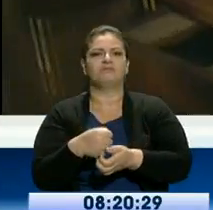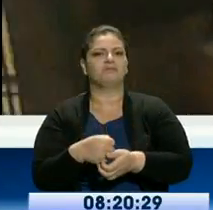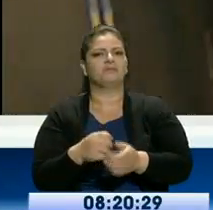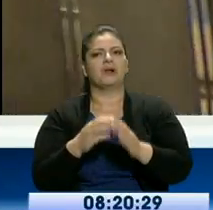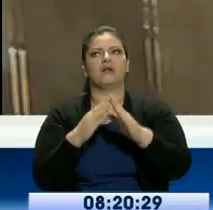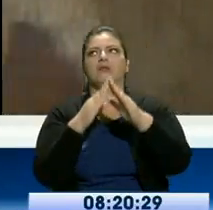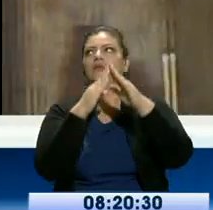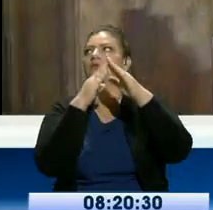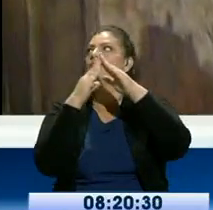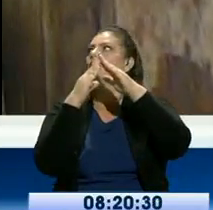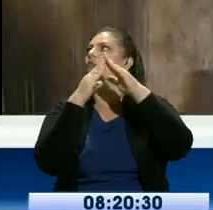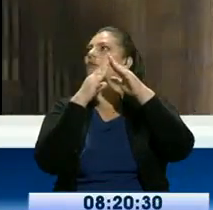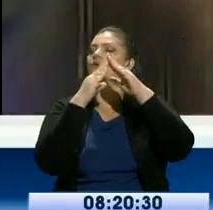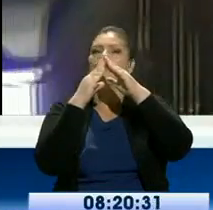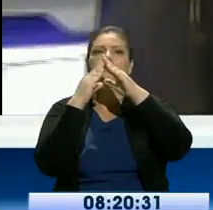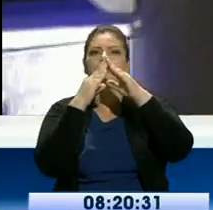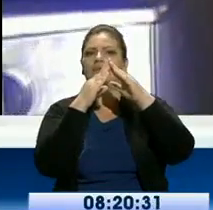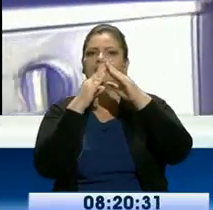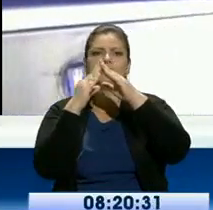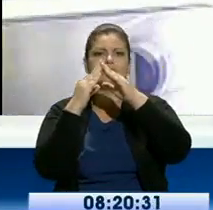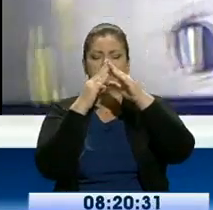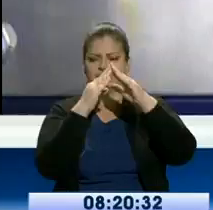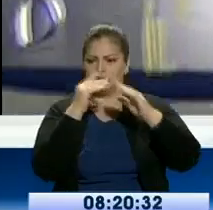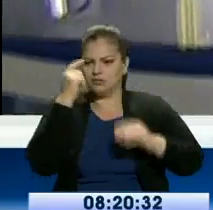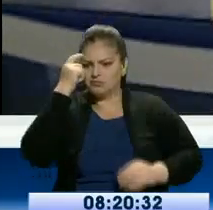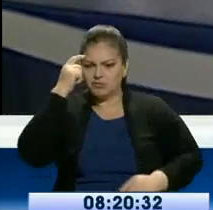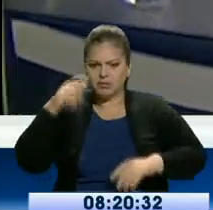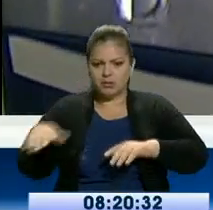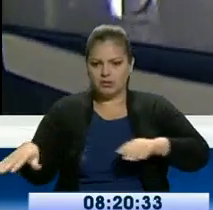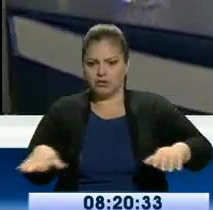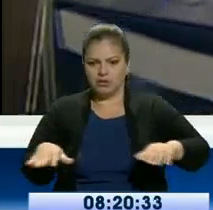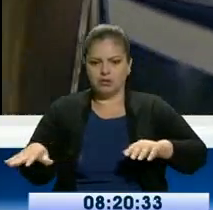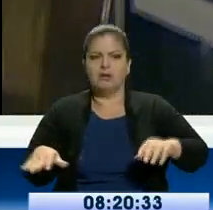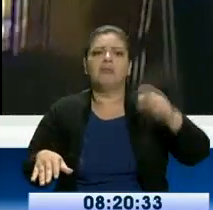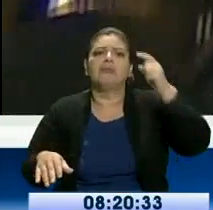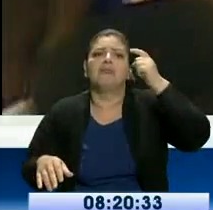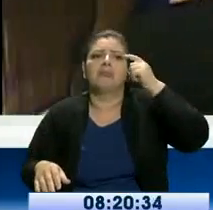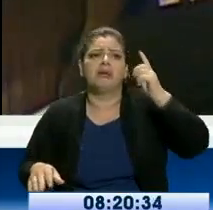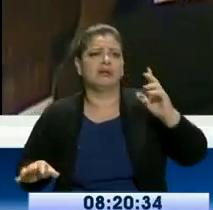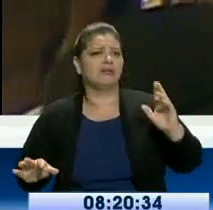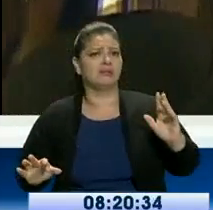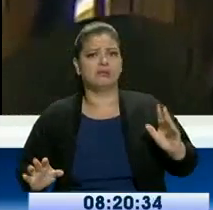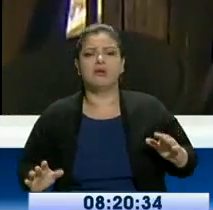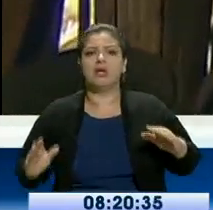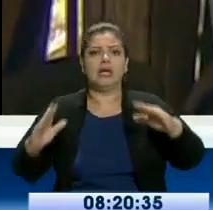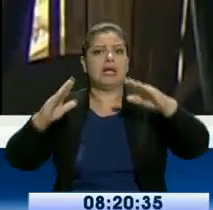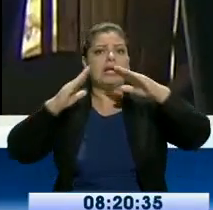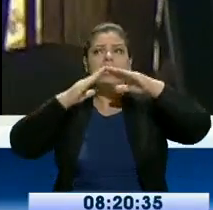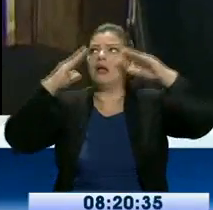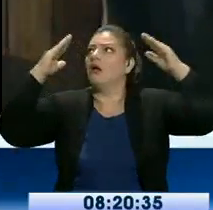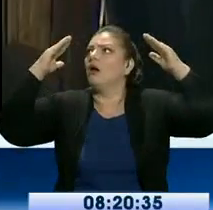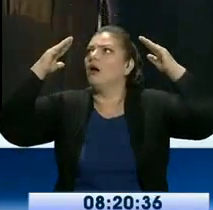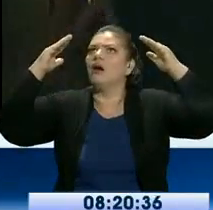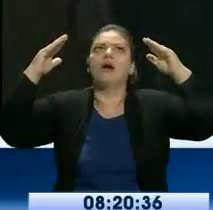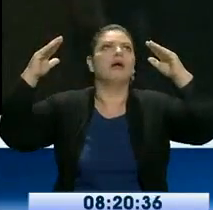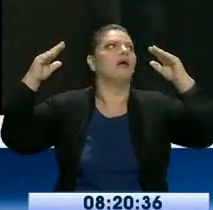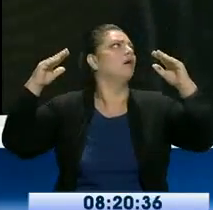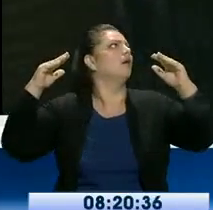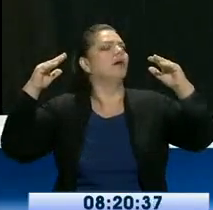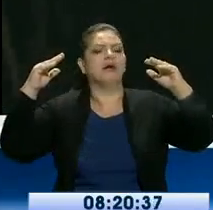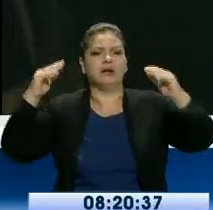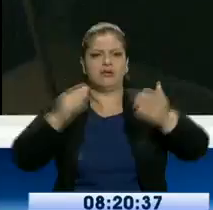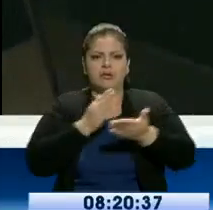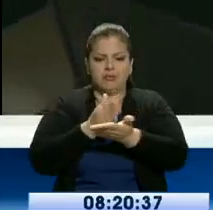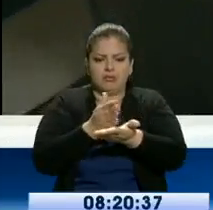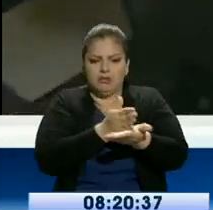como cuando comenzó como un terremoto moverse las cosas. Antes que mi hermana me pidió que le pasara un pañal, si no el aceite se me venía encima, pero cayó nada